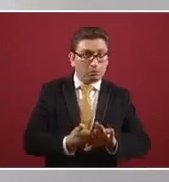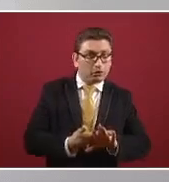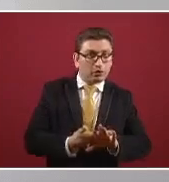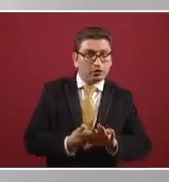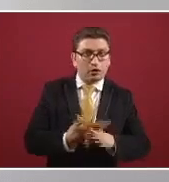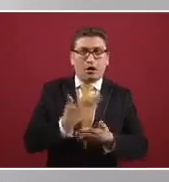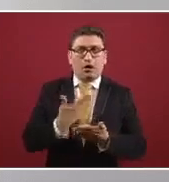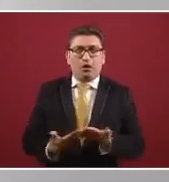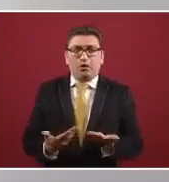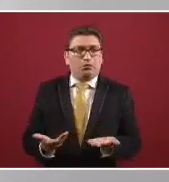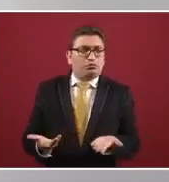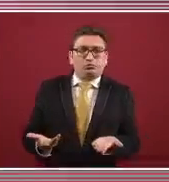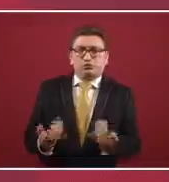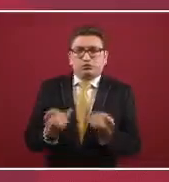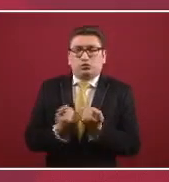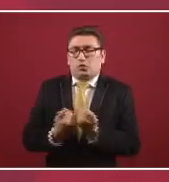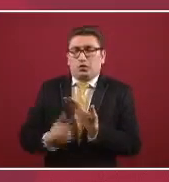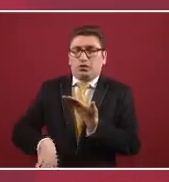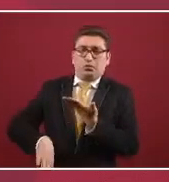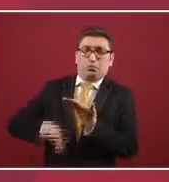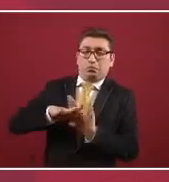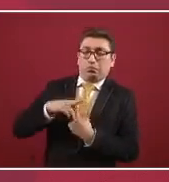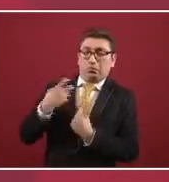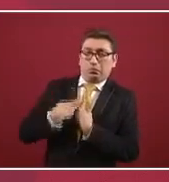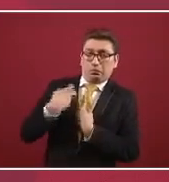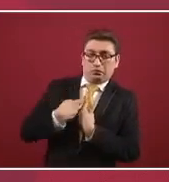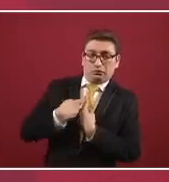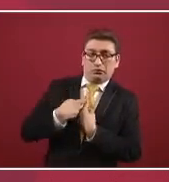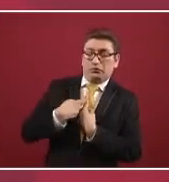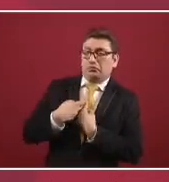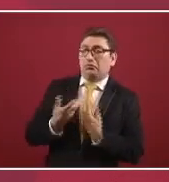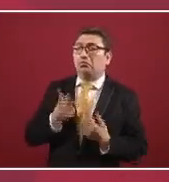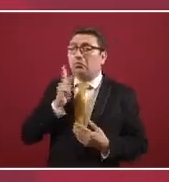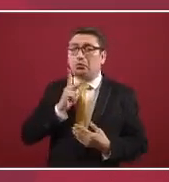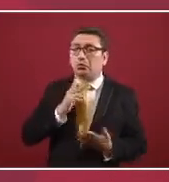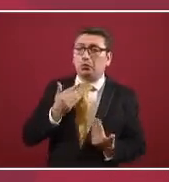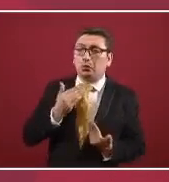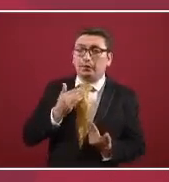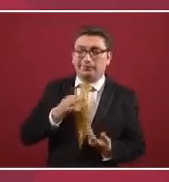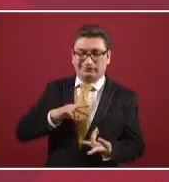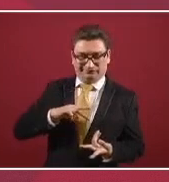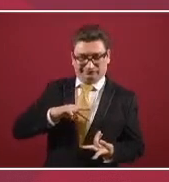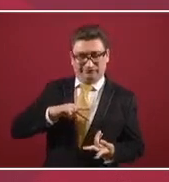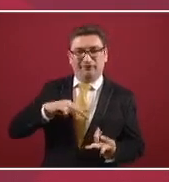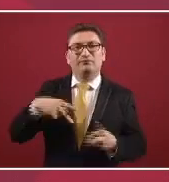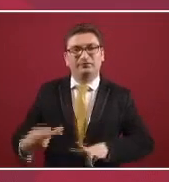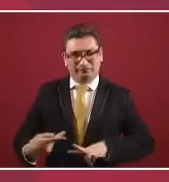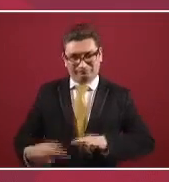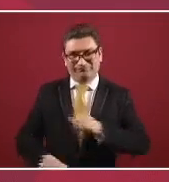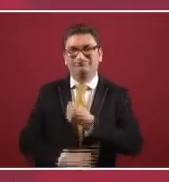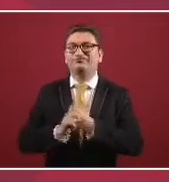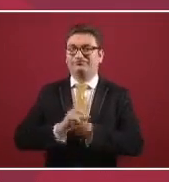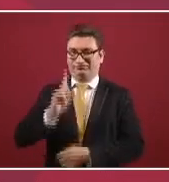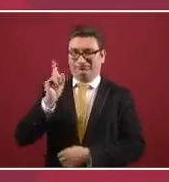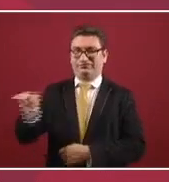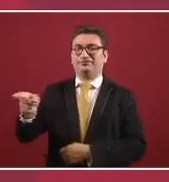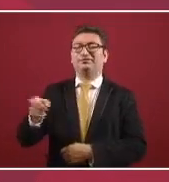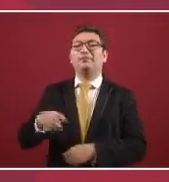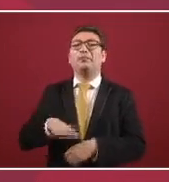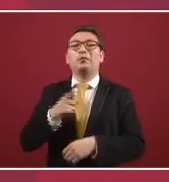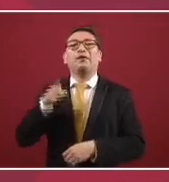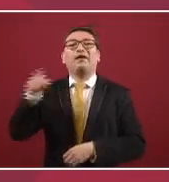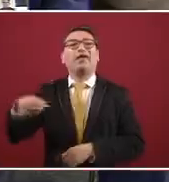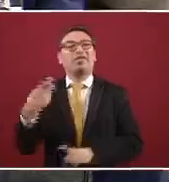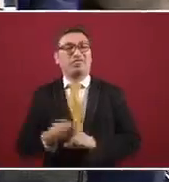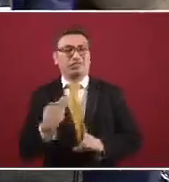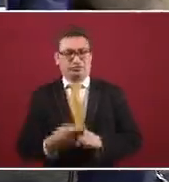ahora se le revierte al que calumnia. Yo he visto